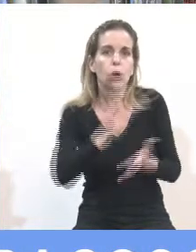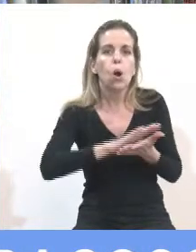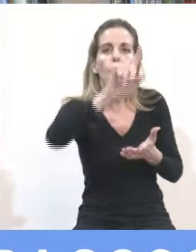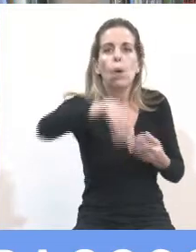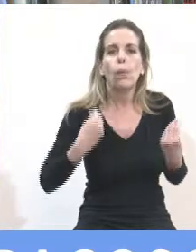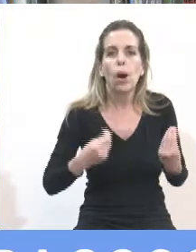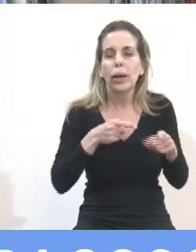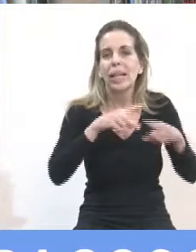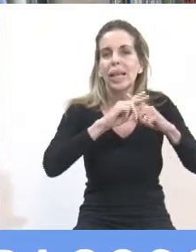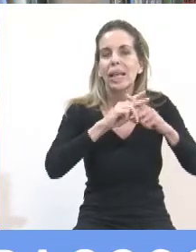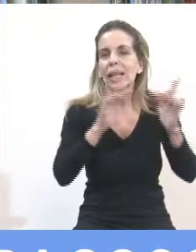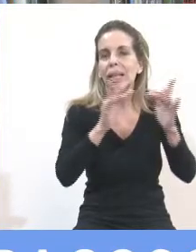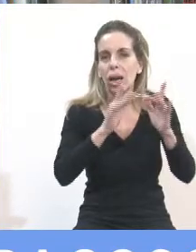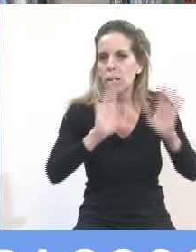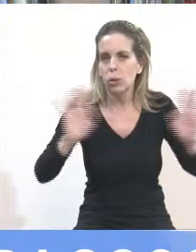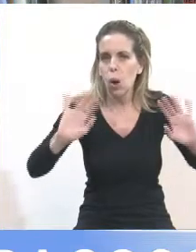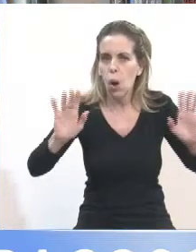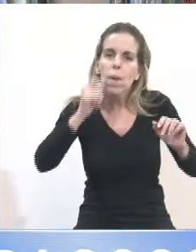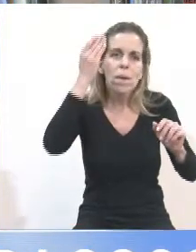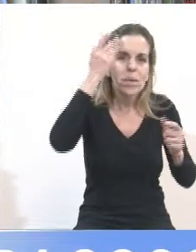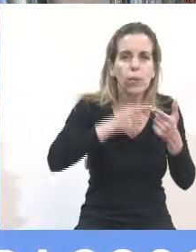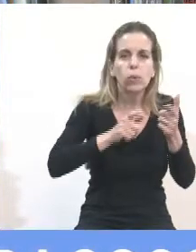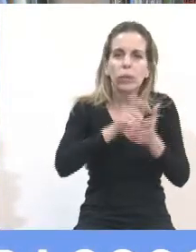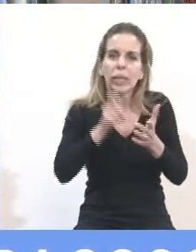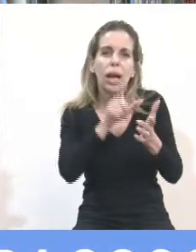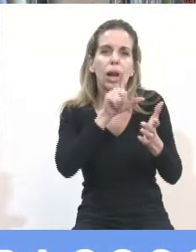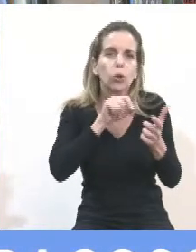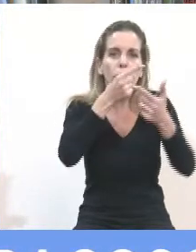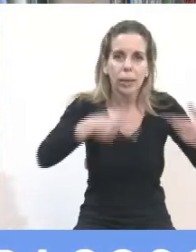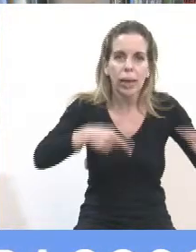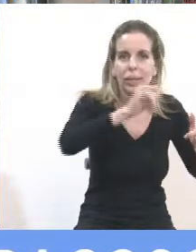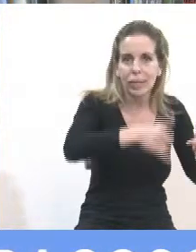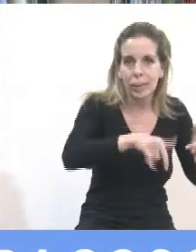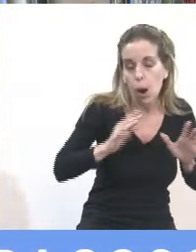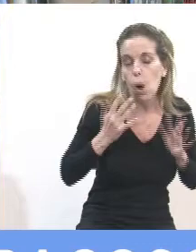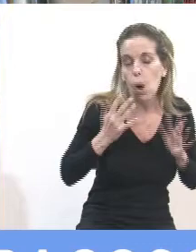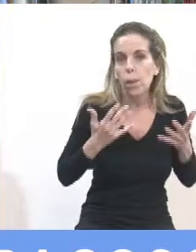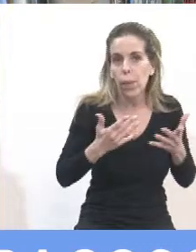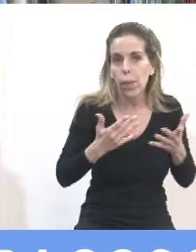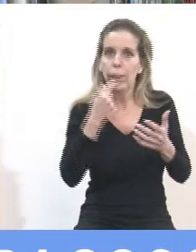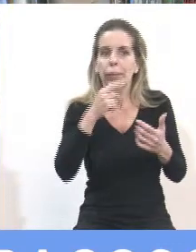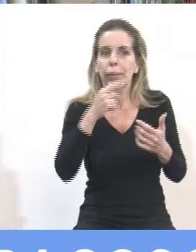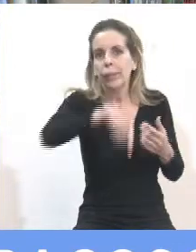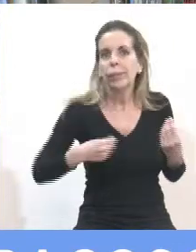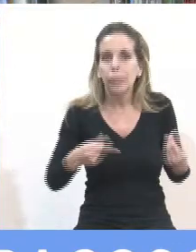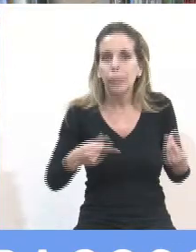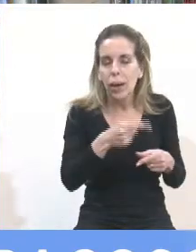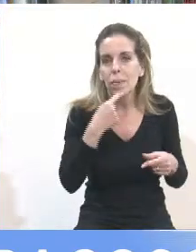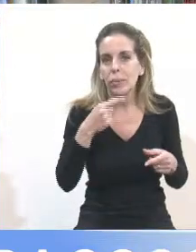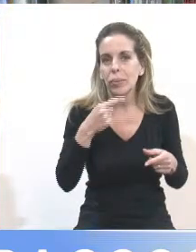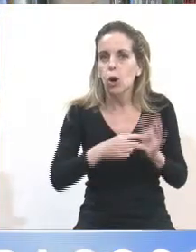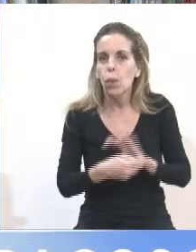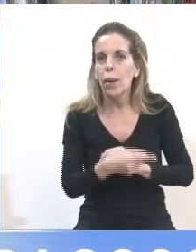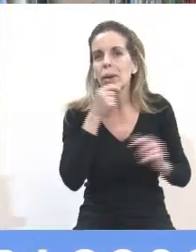las redes sociales, obviamente, son problemáticas que anteceden la existencia de la